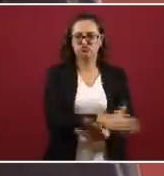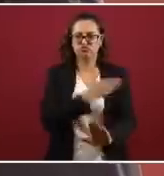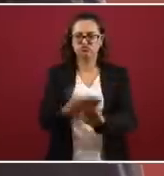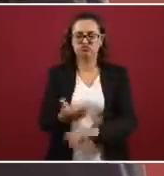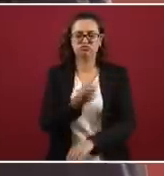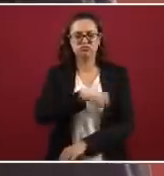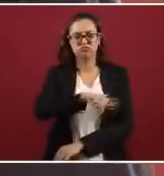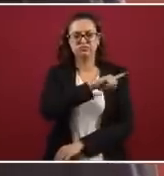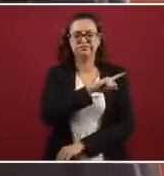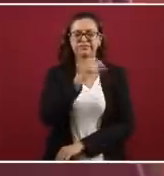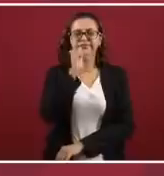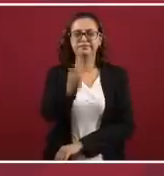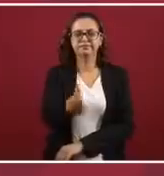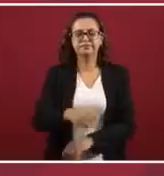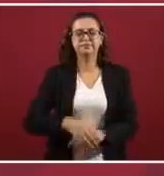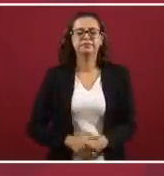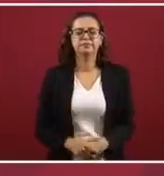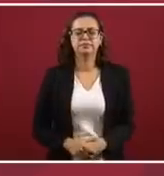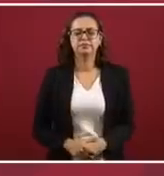salud.